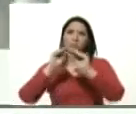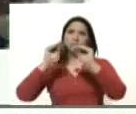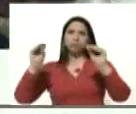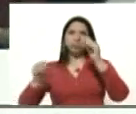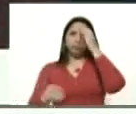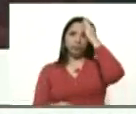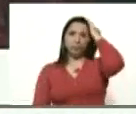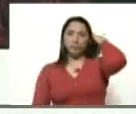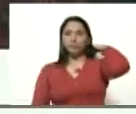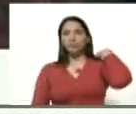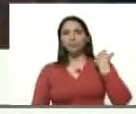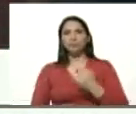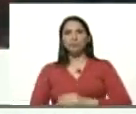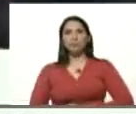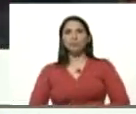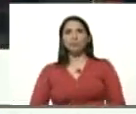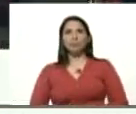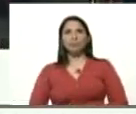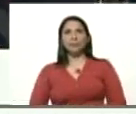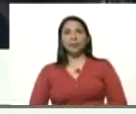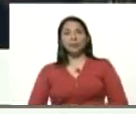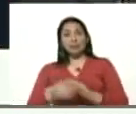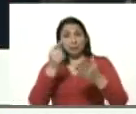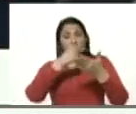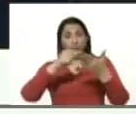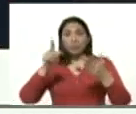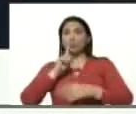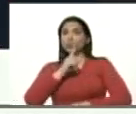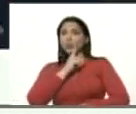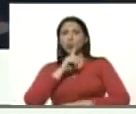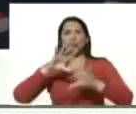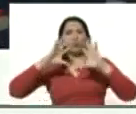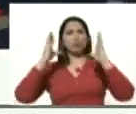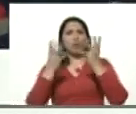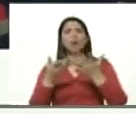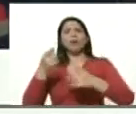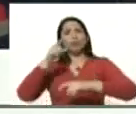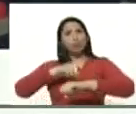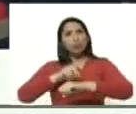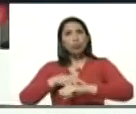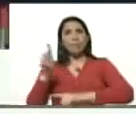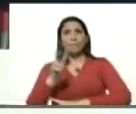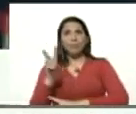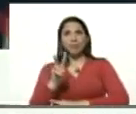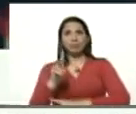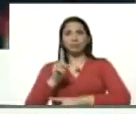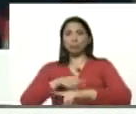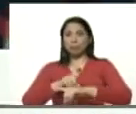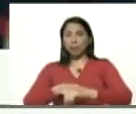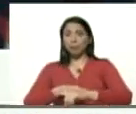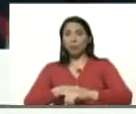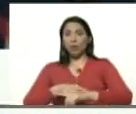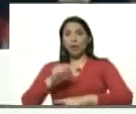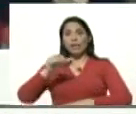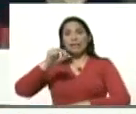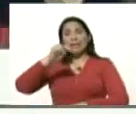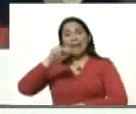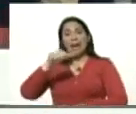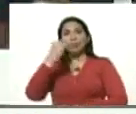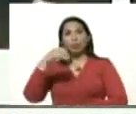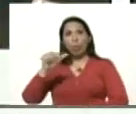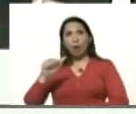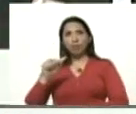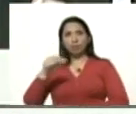mayor polígrafo de Venezuela de todos los tiempos. Aquiles Nazoa cultivó todos los